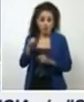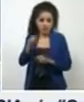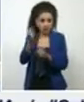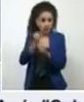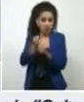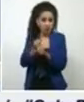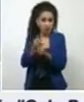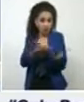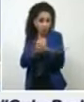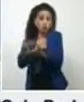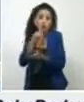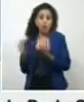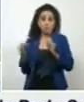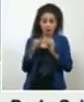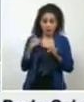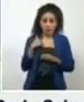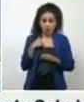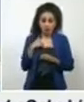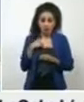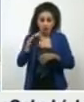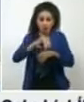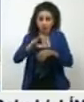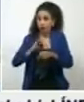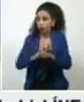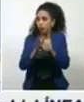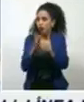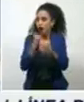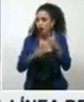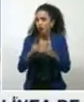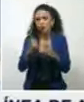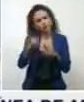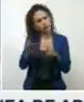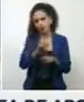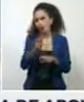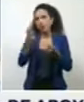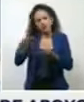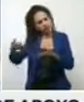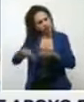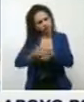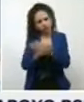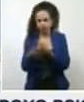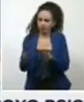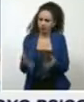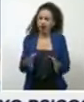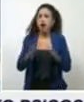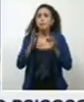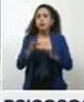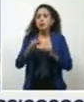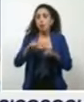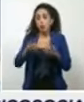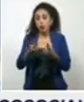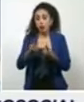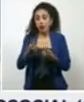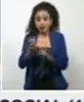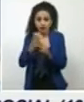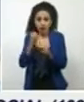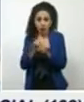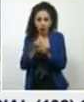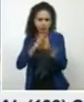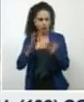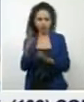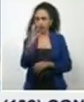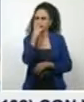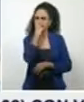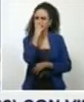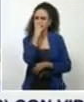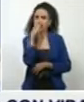se protege, tiene su nasobuco, sabe cómo hacerlo. Por lo tanto, no hay razón para que no se le permita